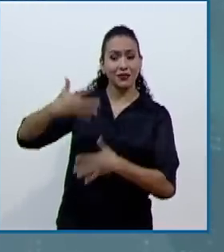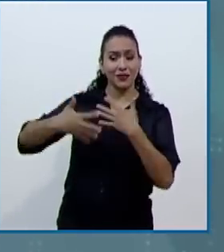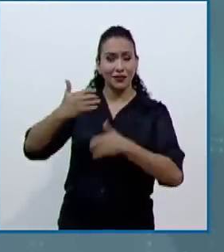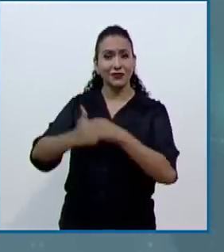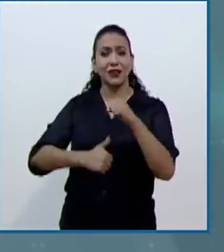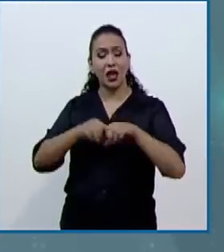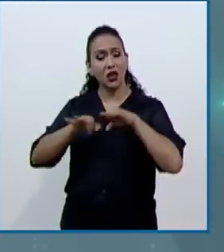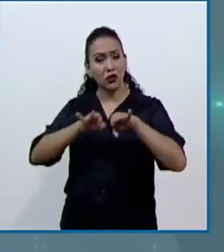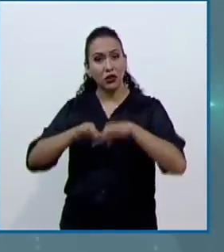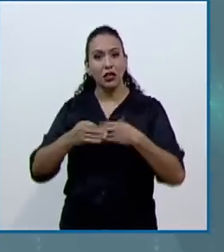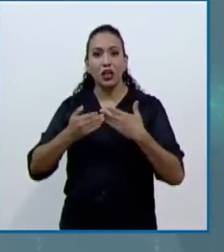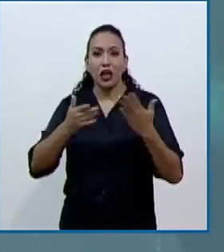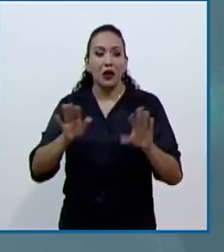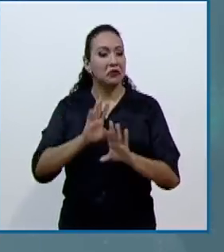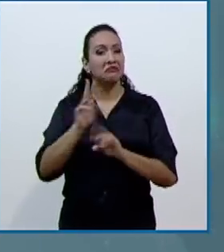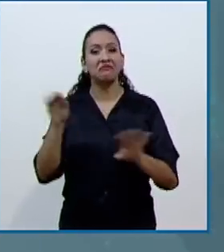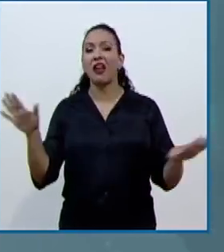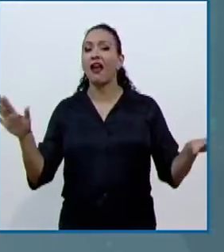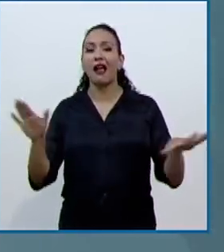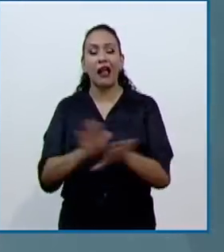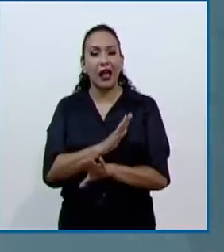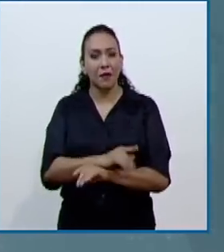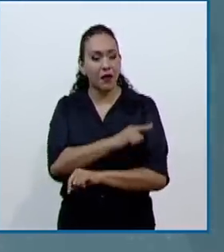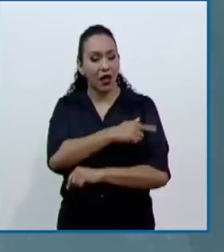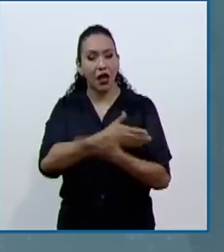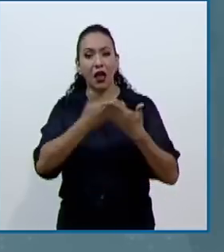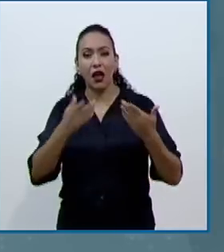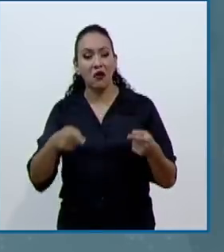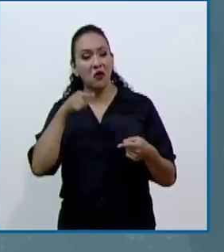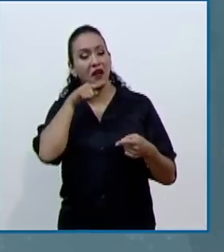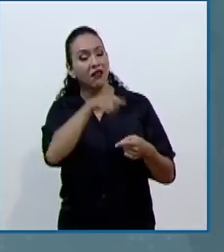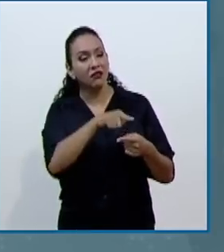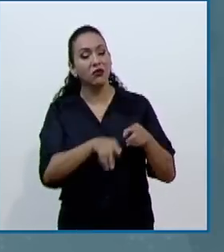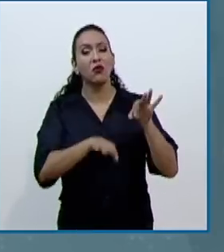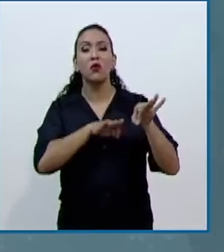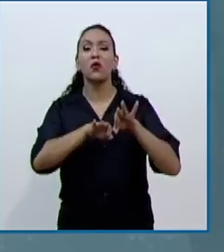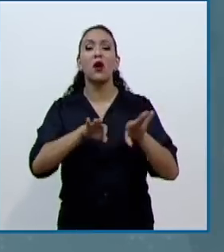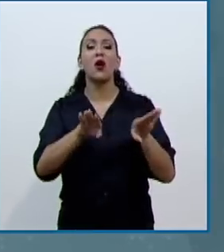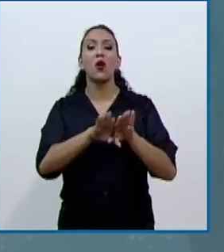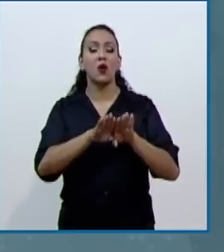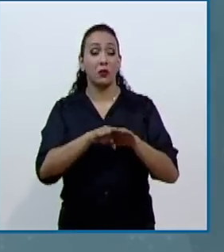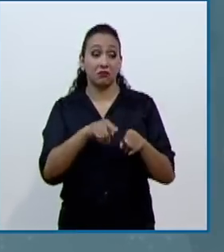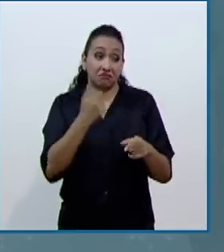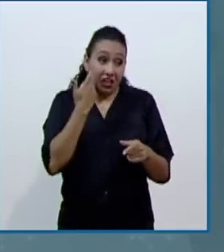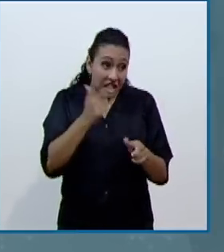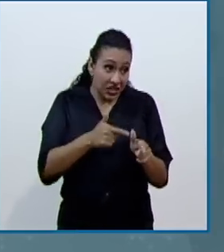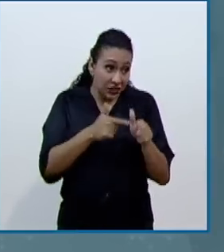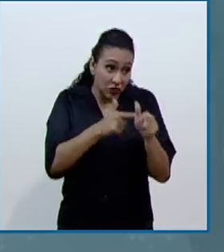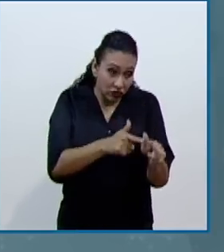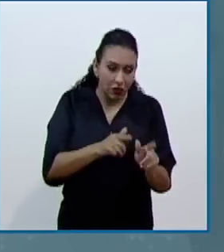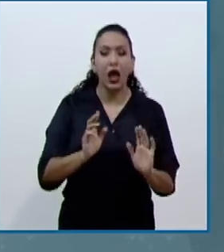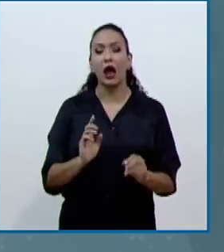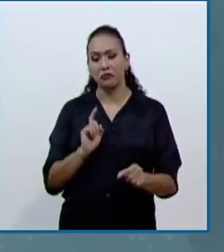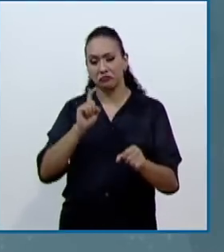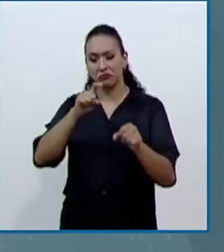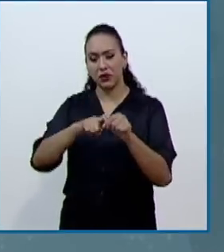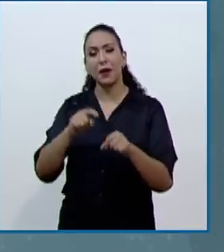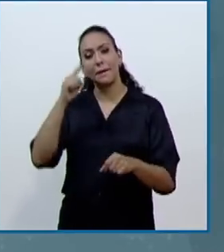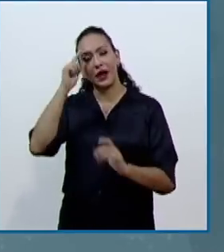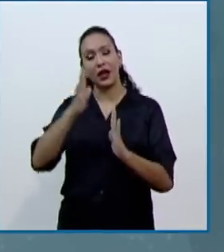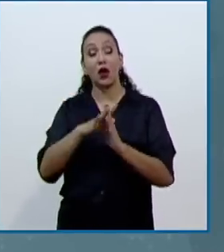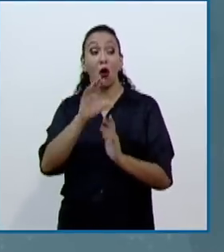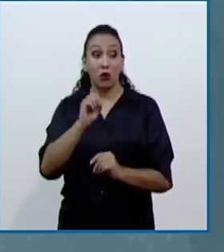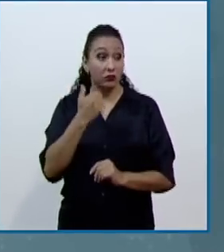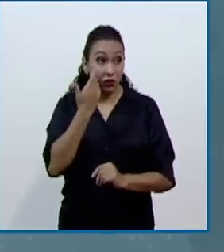proceso electoral para mantener el cargo que actualmente desempeño o presentar la renuncia al mismo con efectos al 31